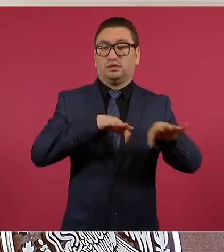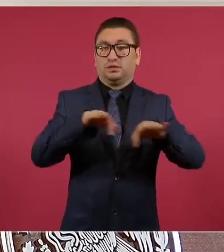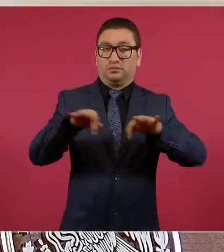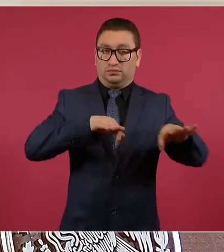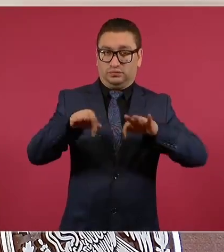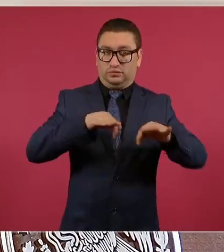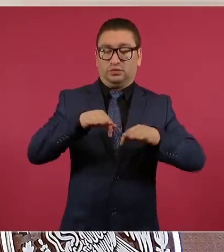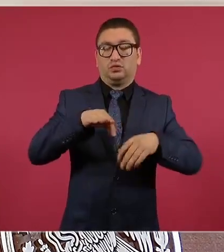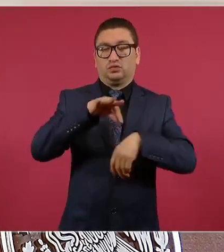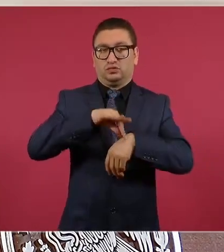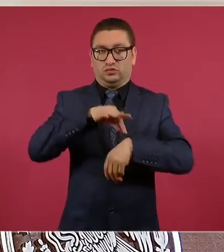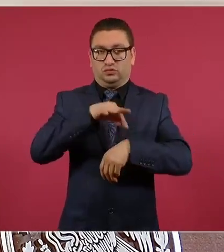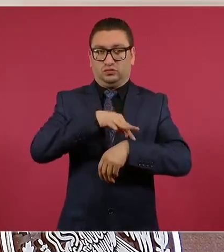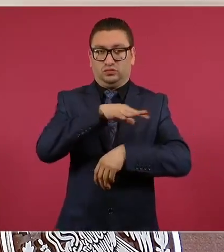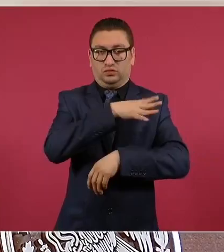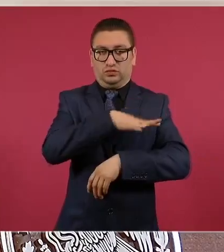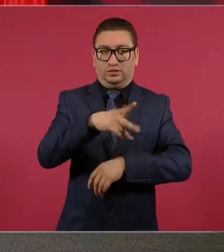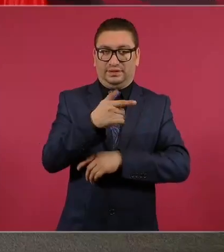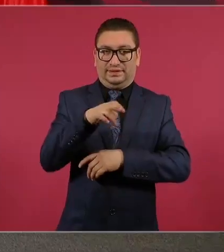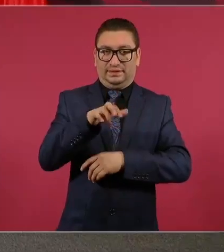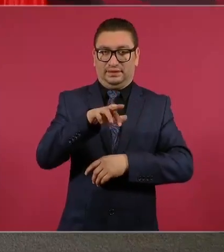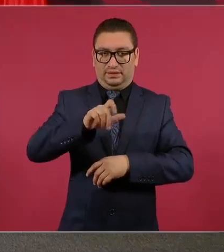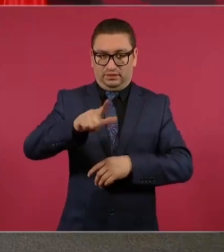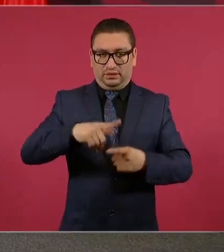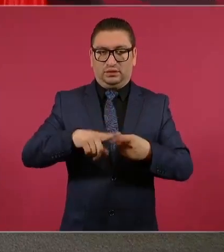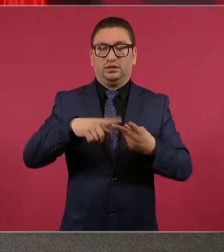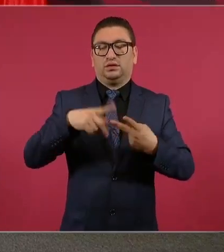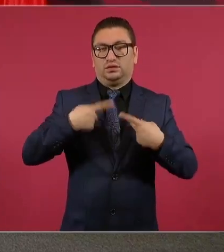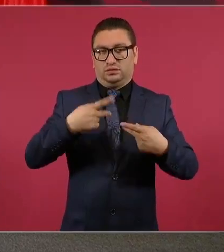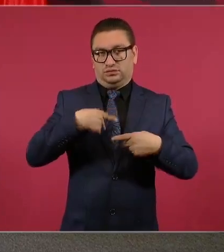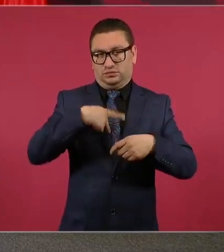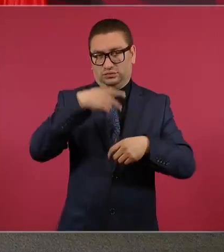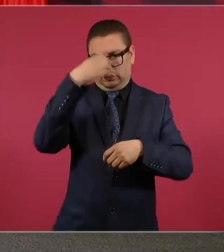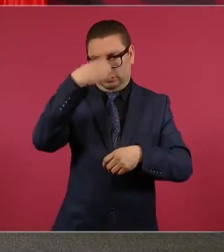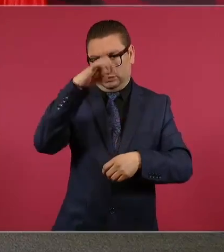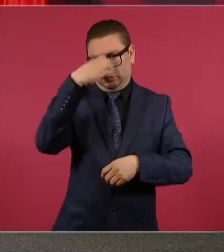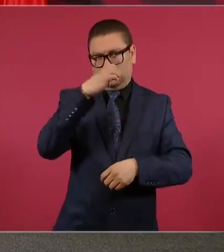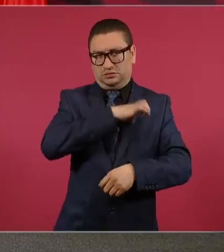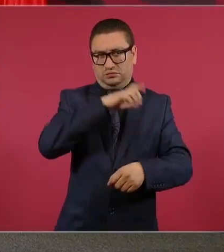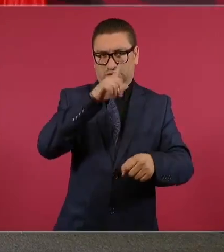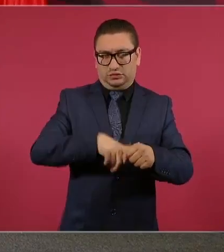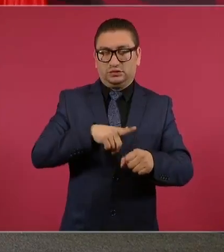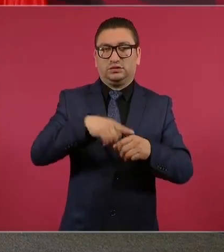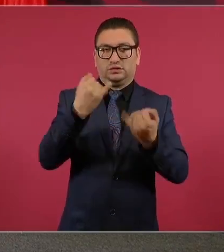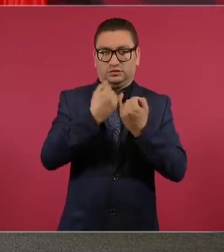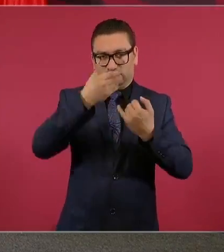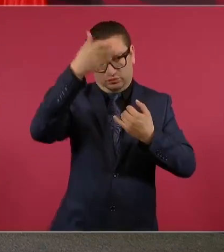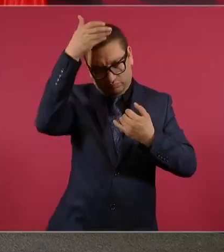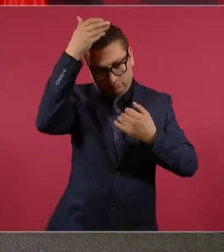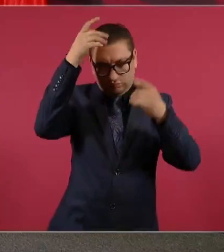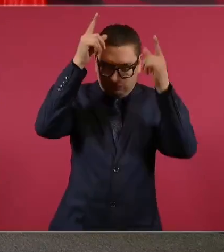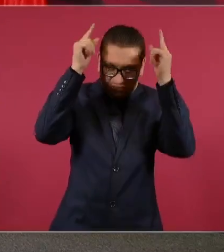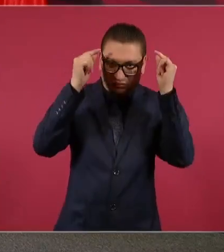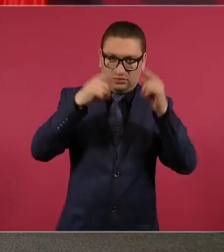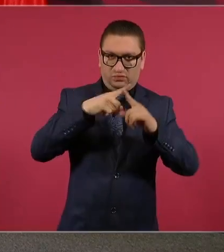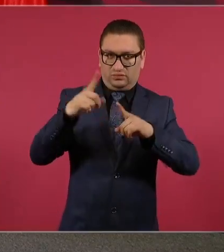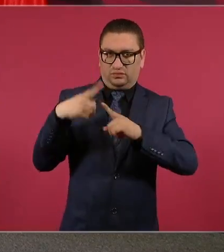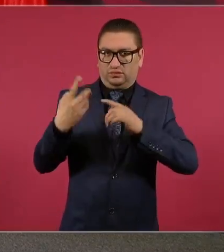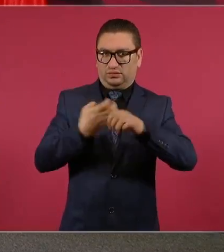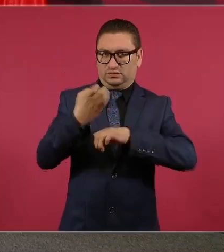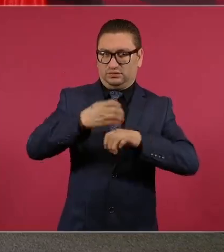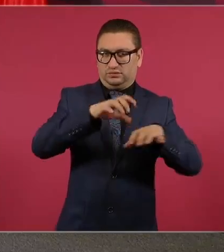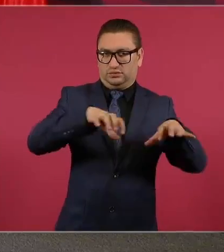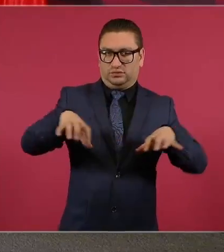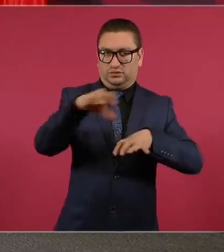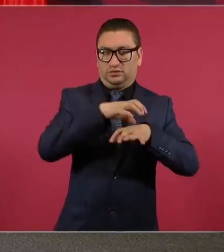generales, médicos especialistas y personal de enfermería, además del incremento que ha habido en varios estados del